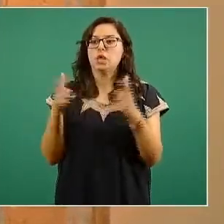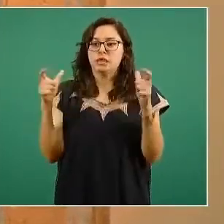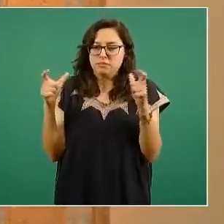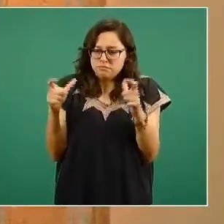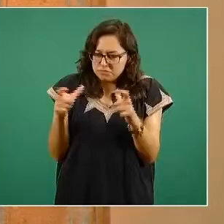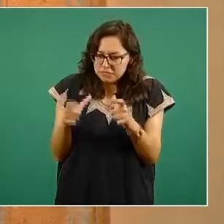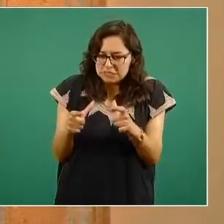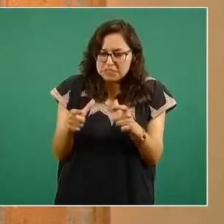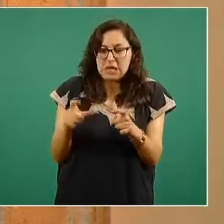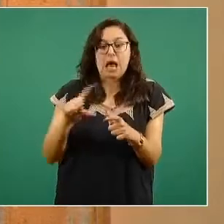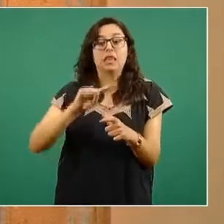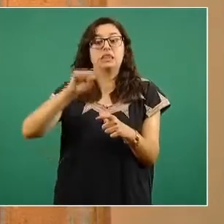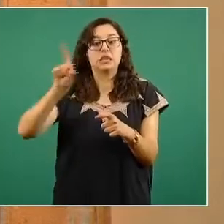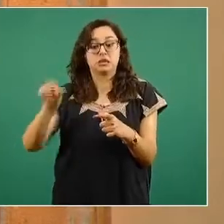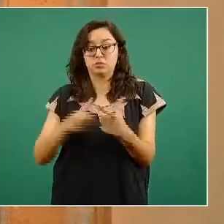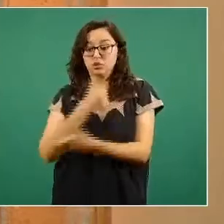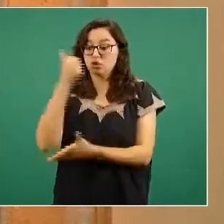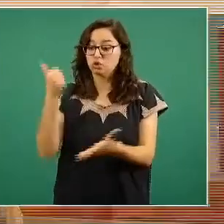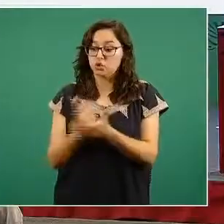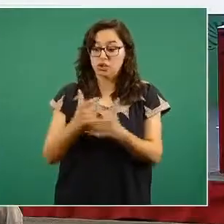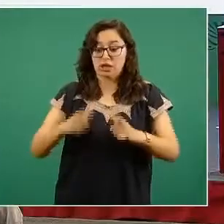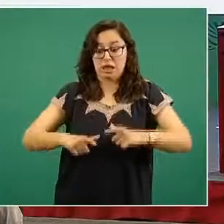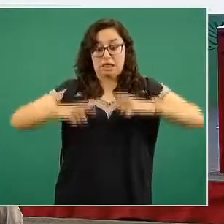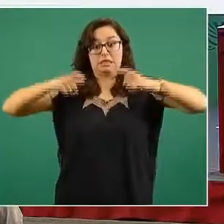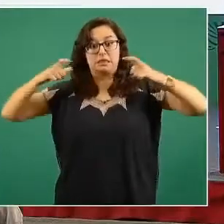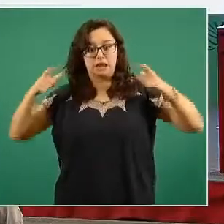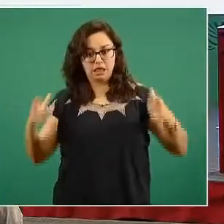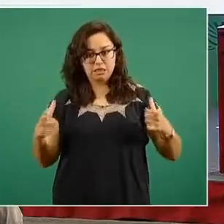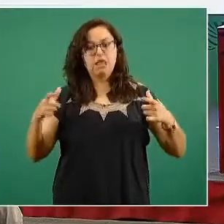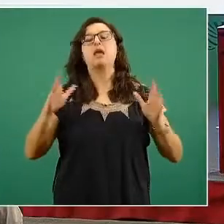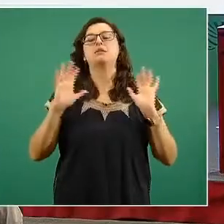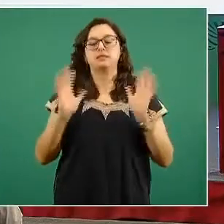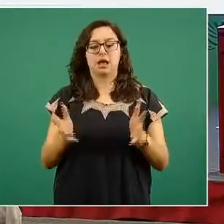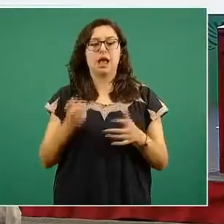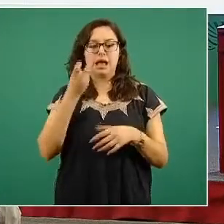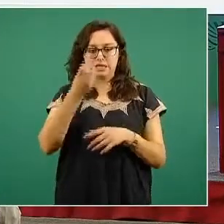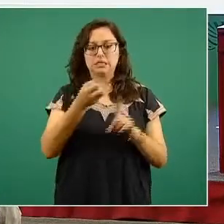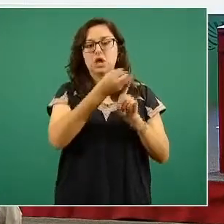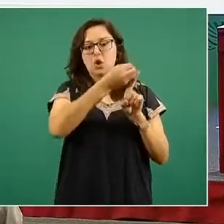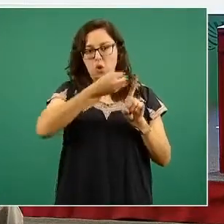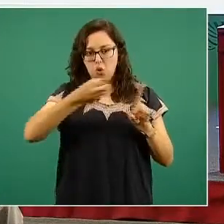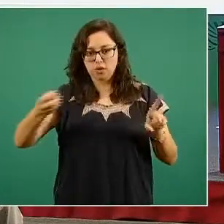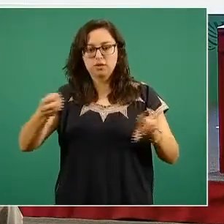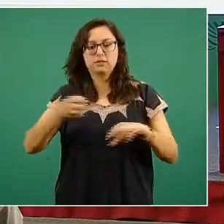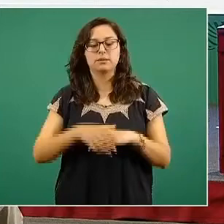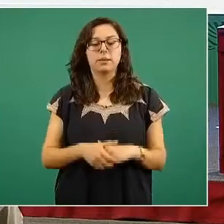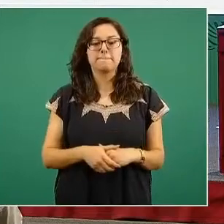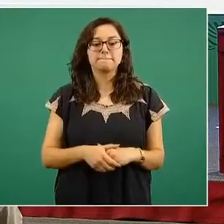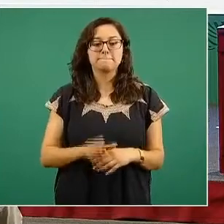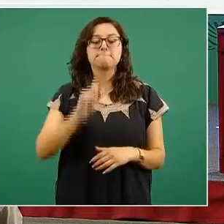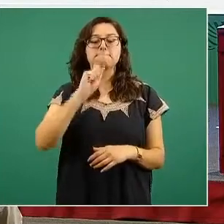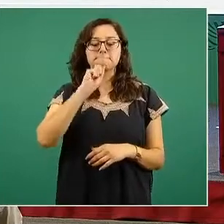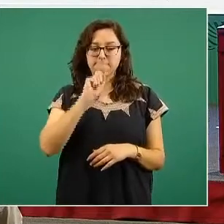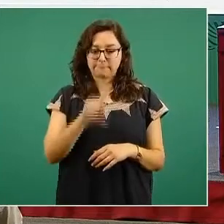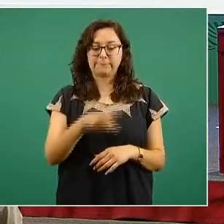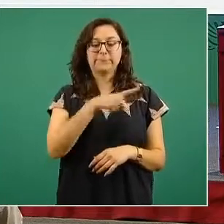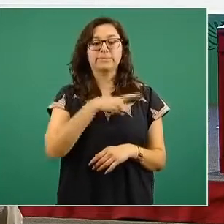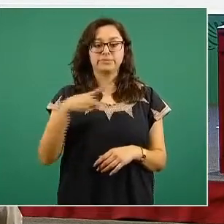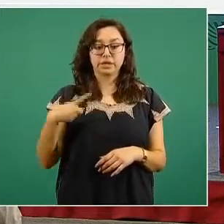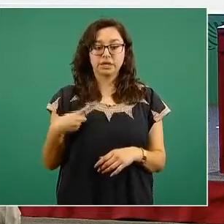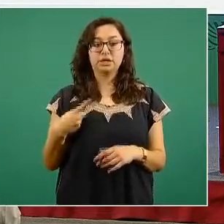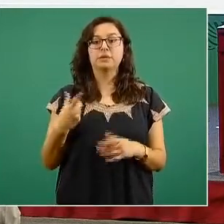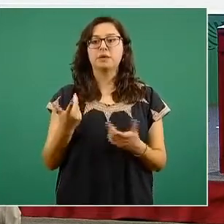tamaño y finalmente en las zonas metropolitanas. Este será el orden de ocurrencia. También se toma en cuenta